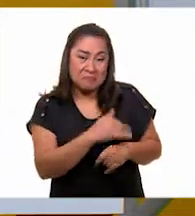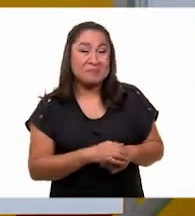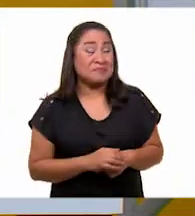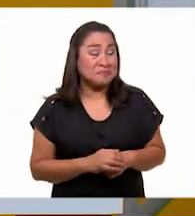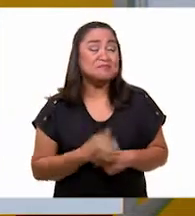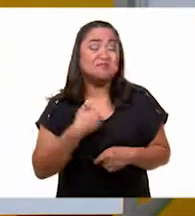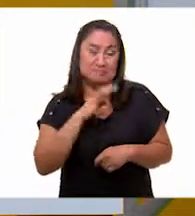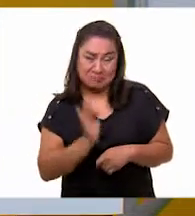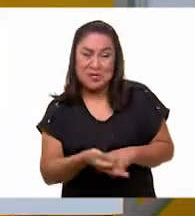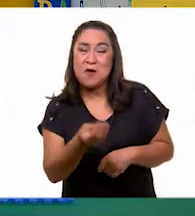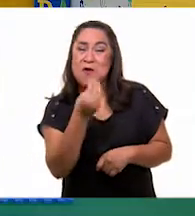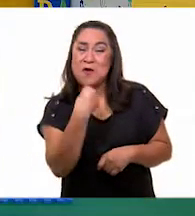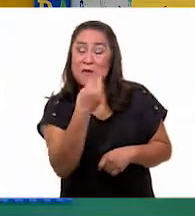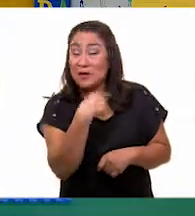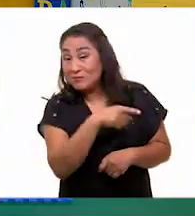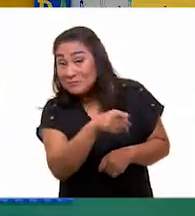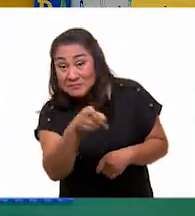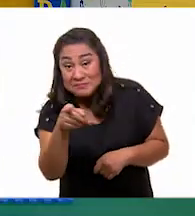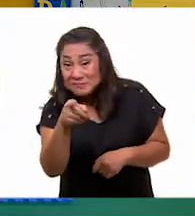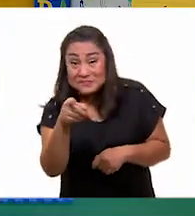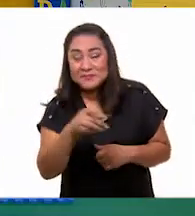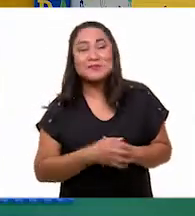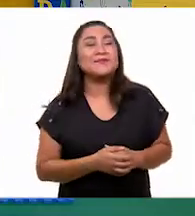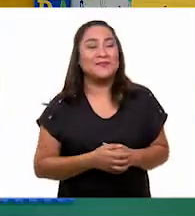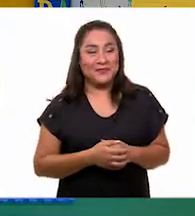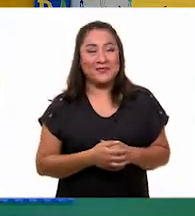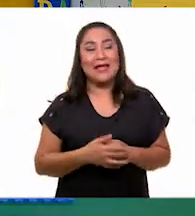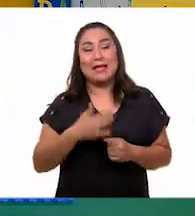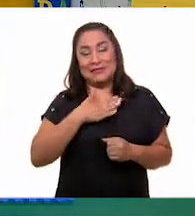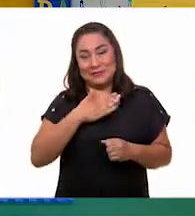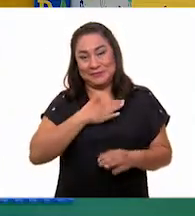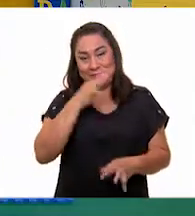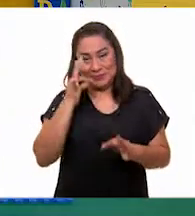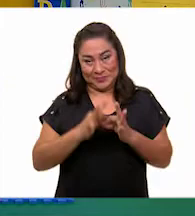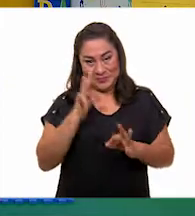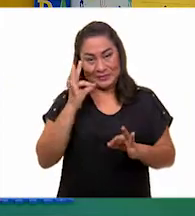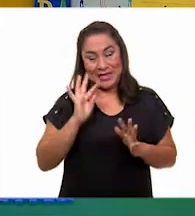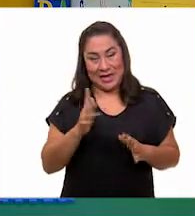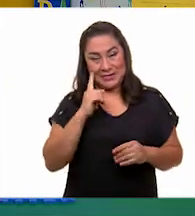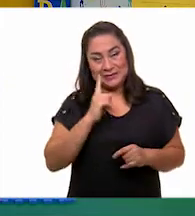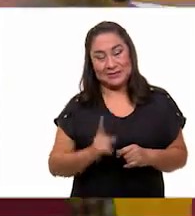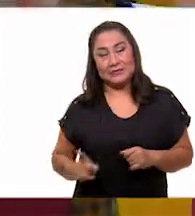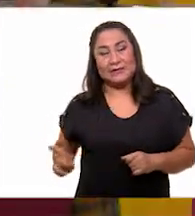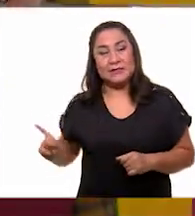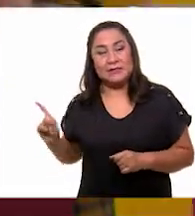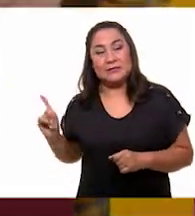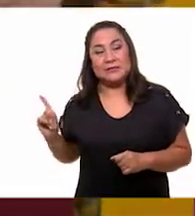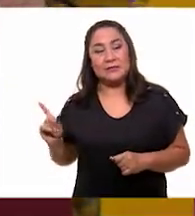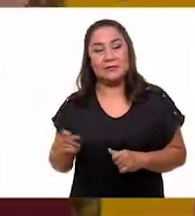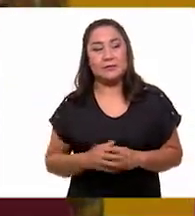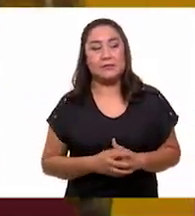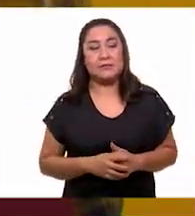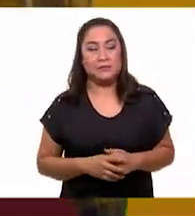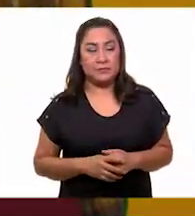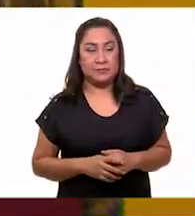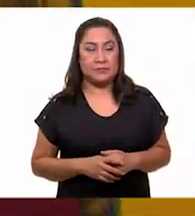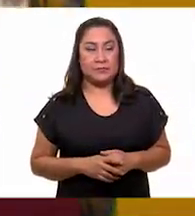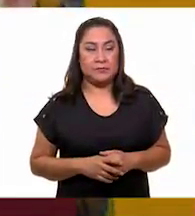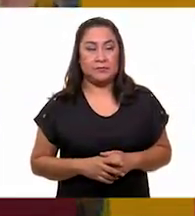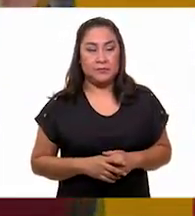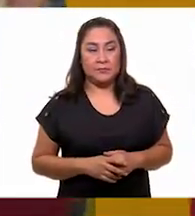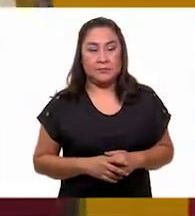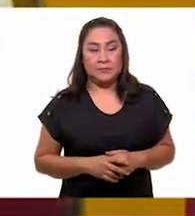comías? Muy bien, mira, yo ya tengo aquí el mío que representa lo que cabía en este